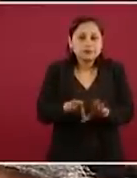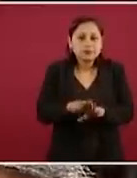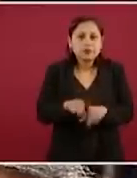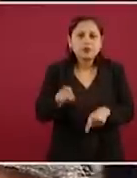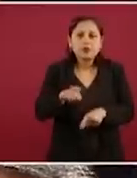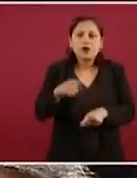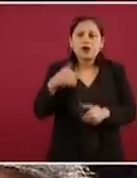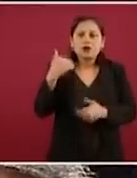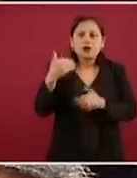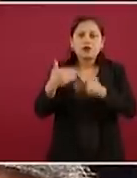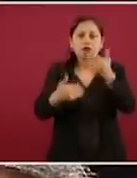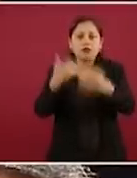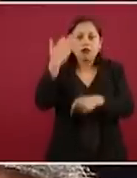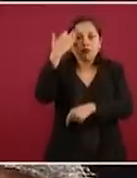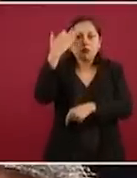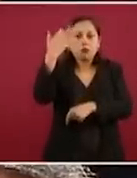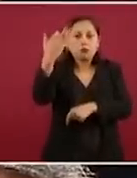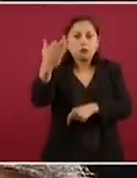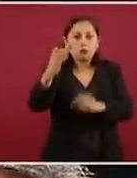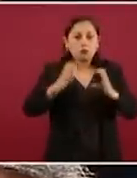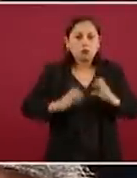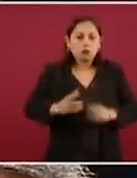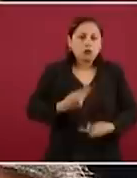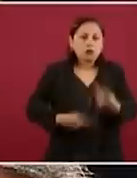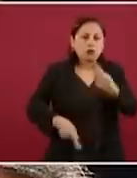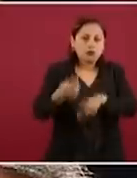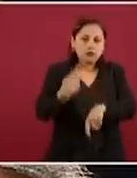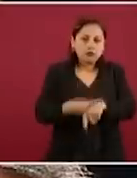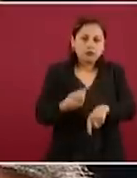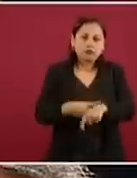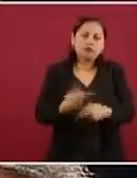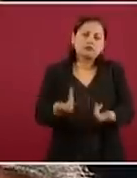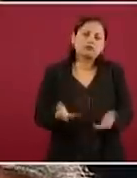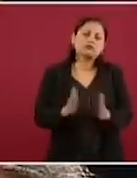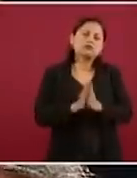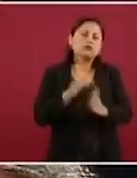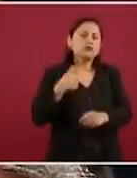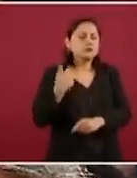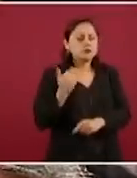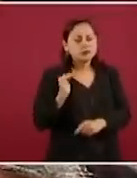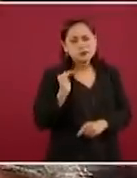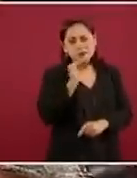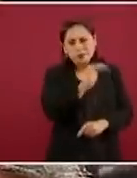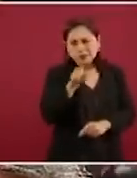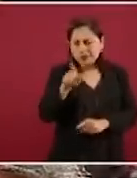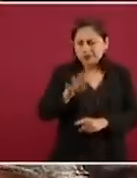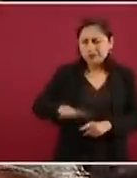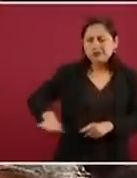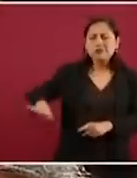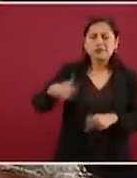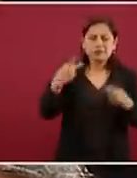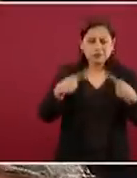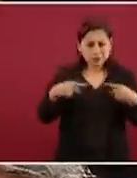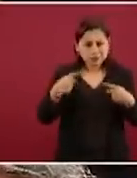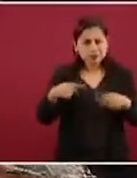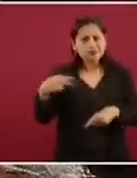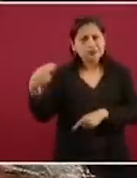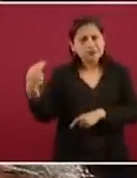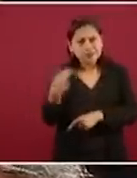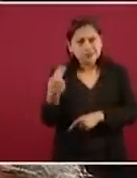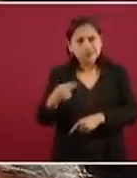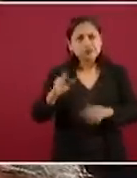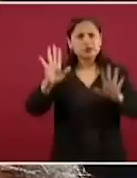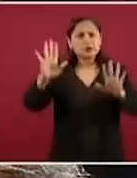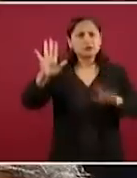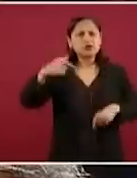crimen de lesa humanidad en el río Sonora. Y ojalá, señor presidente, de veras, la gente del río se lo va a agradecer mucho. Yo voté por usted por este